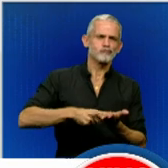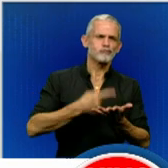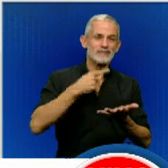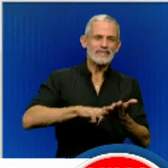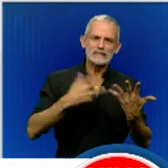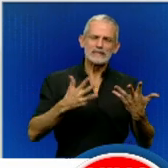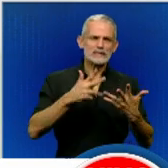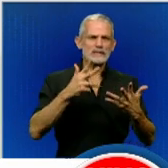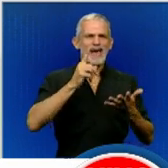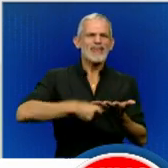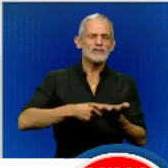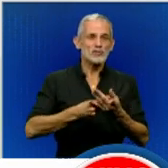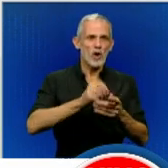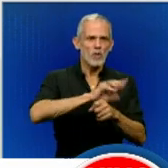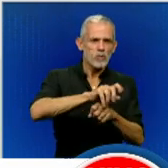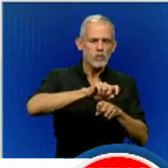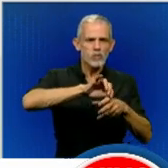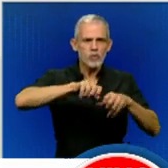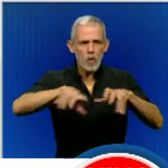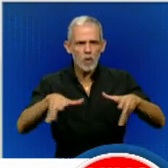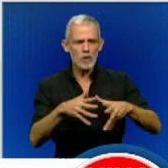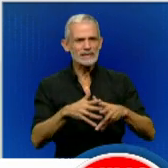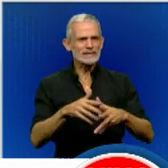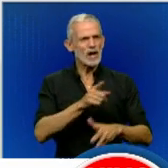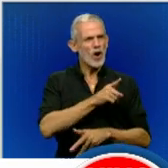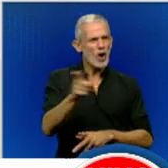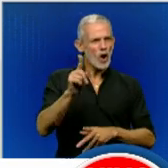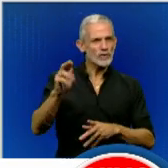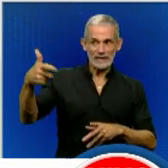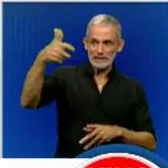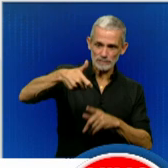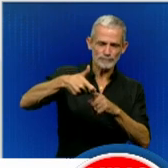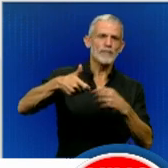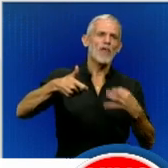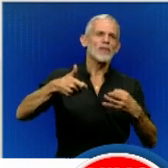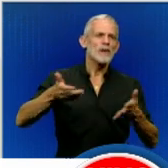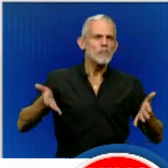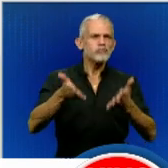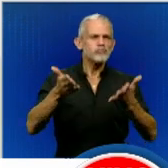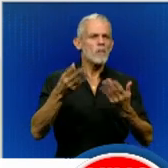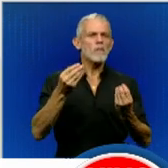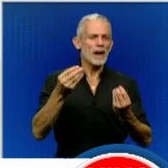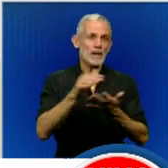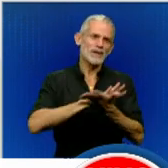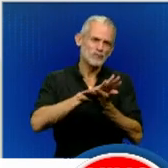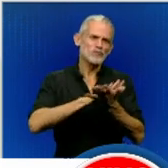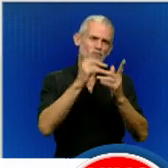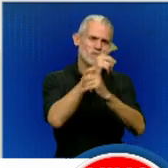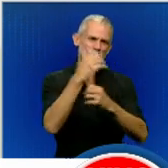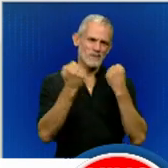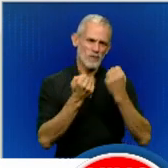en la crisis que va en contra de los incentivos que deberíamos dar para la salida